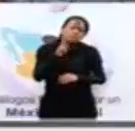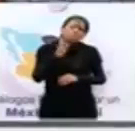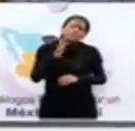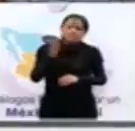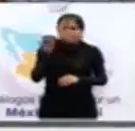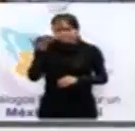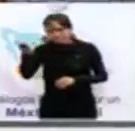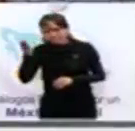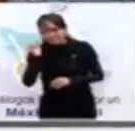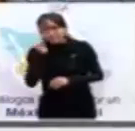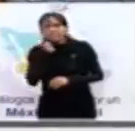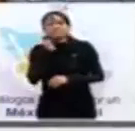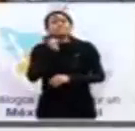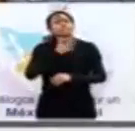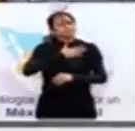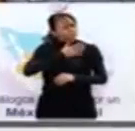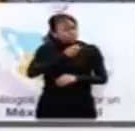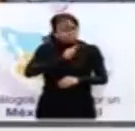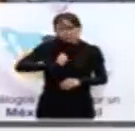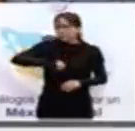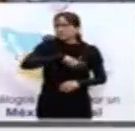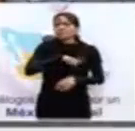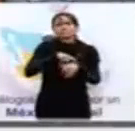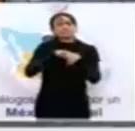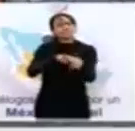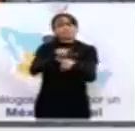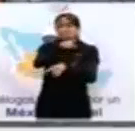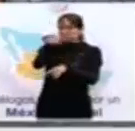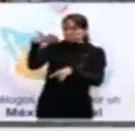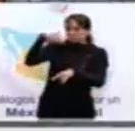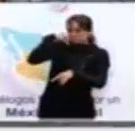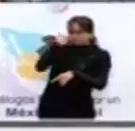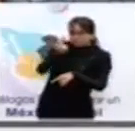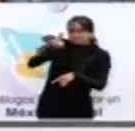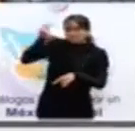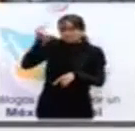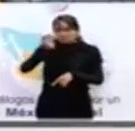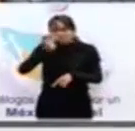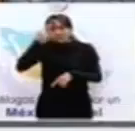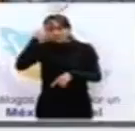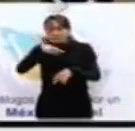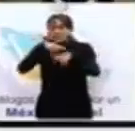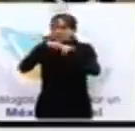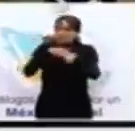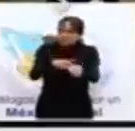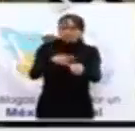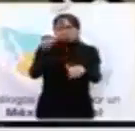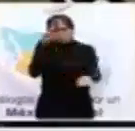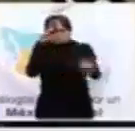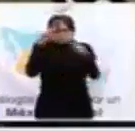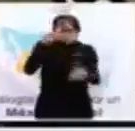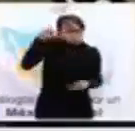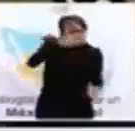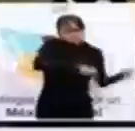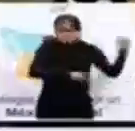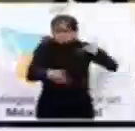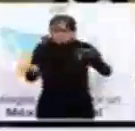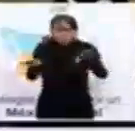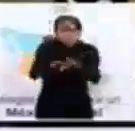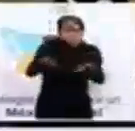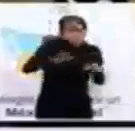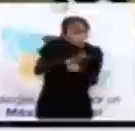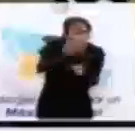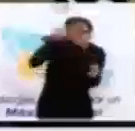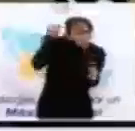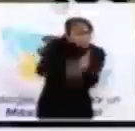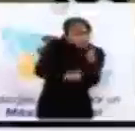la orden de lo que ustedes puedan requerir en el futuro en una reflexión de política pública dentro del